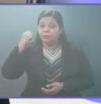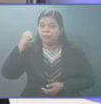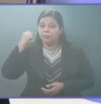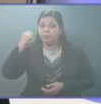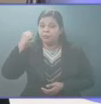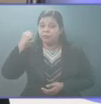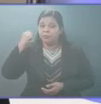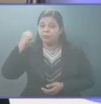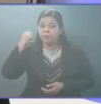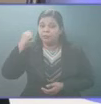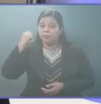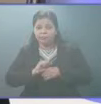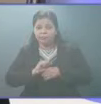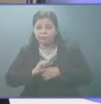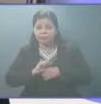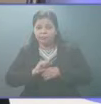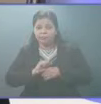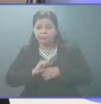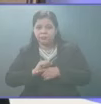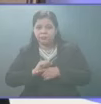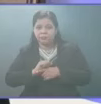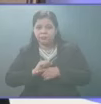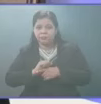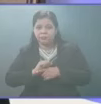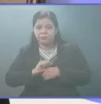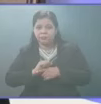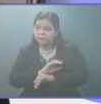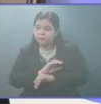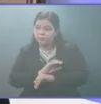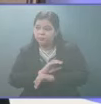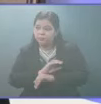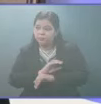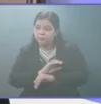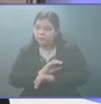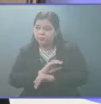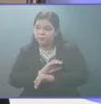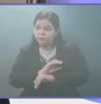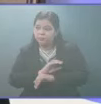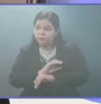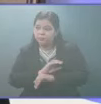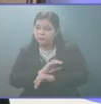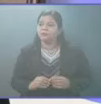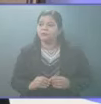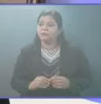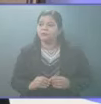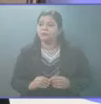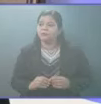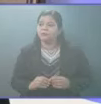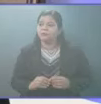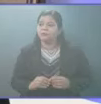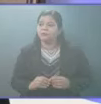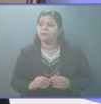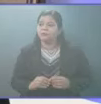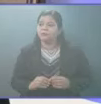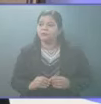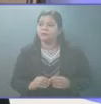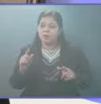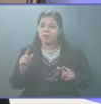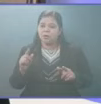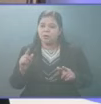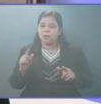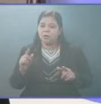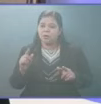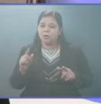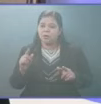dentro del hogar. Les recomiendo que descarguen esta aplicación que se llama ViviFrail, es totalmente gratuita.